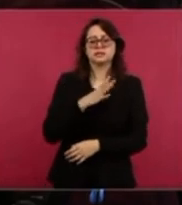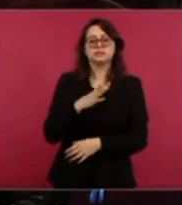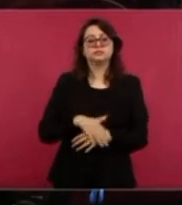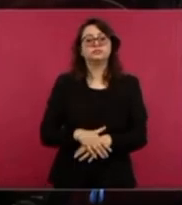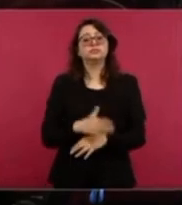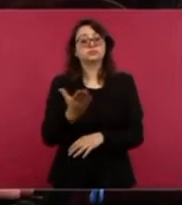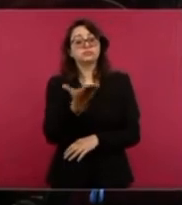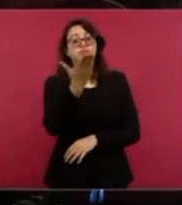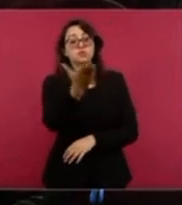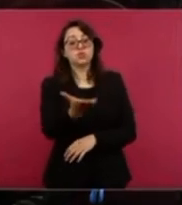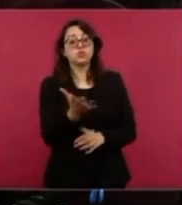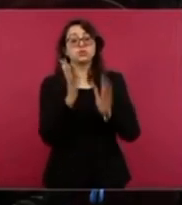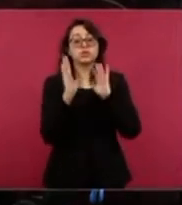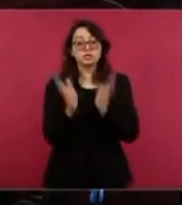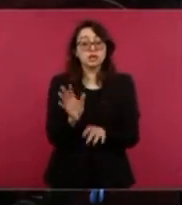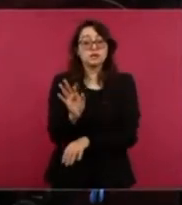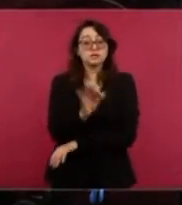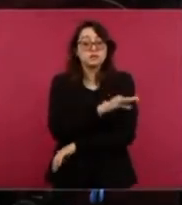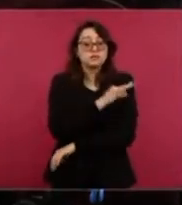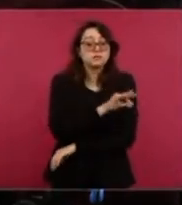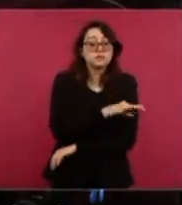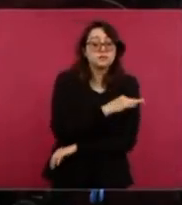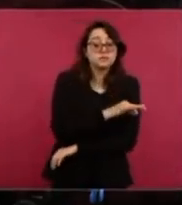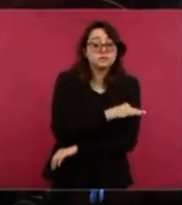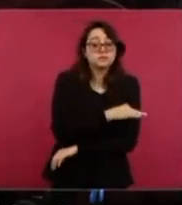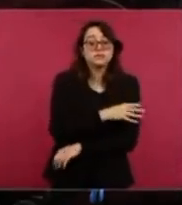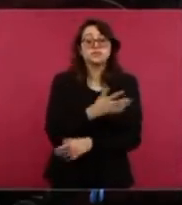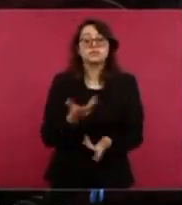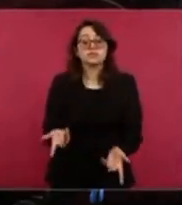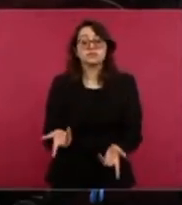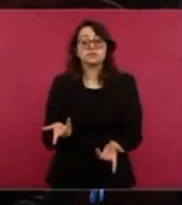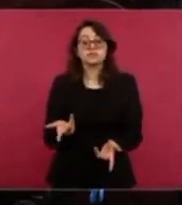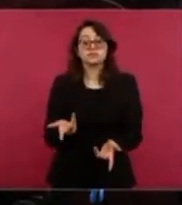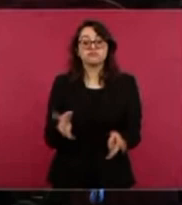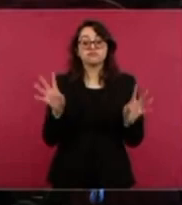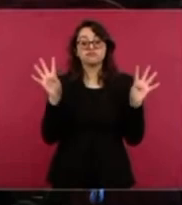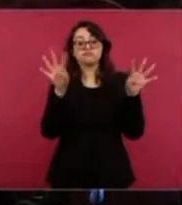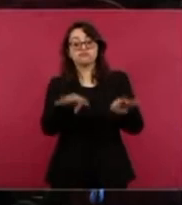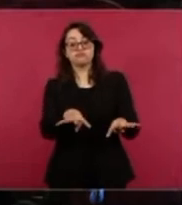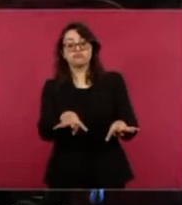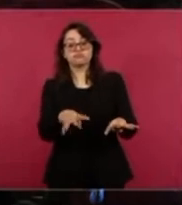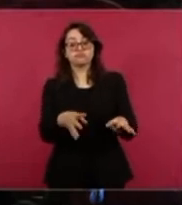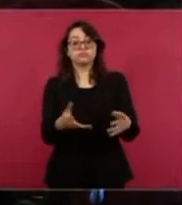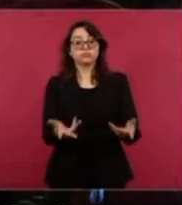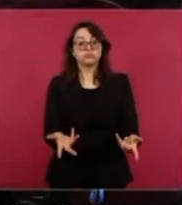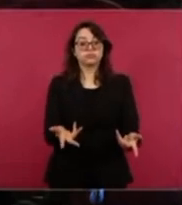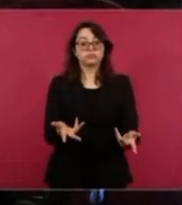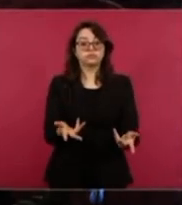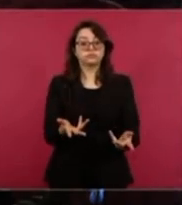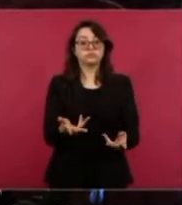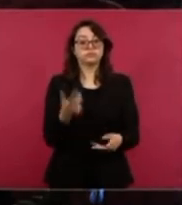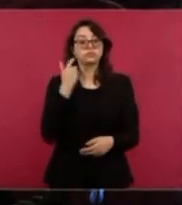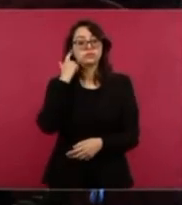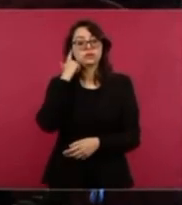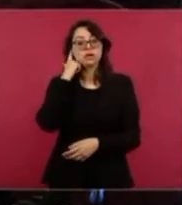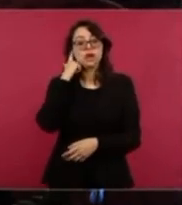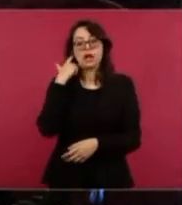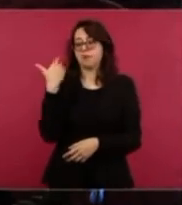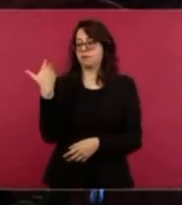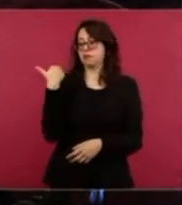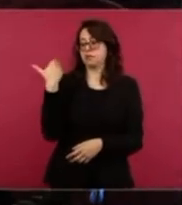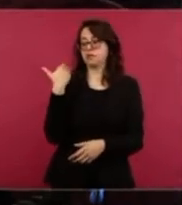lo hará lo propio, a lo mejor no sé, en público, lo hicieron en ese momento el doctor López Ridaura, el nuevo